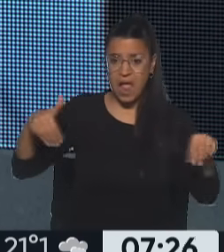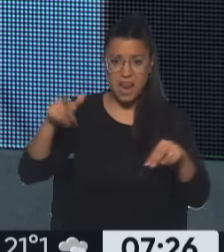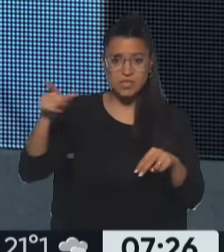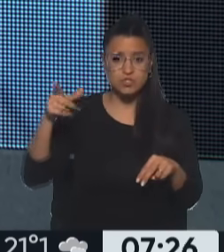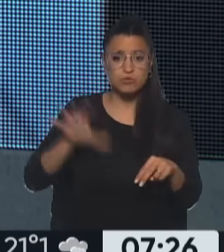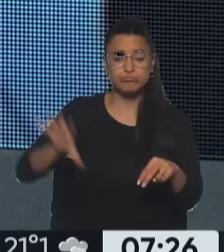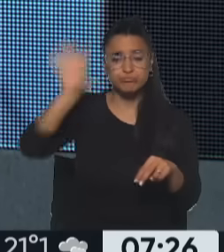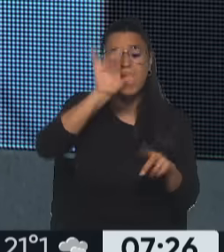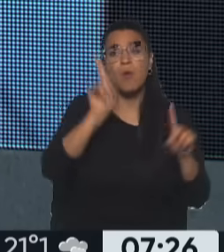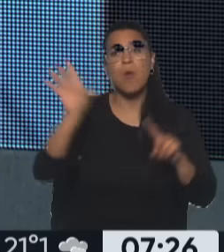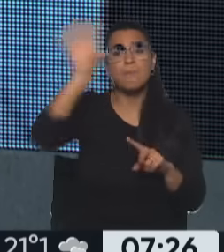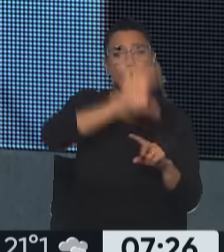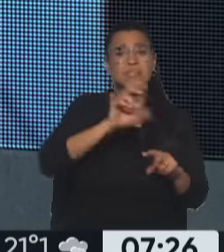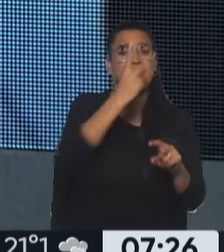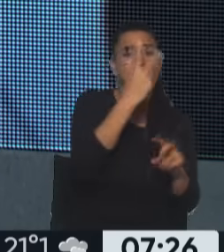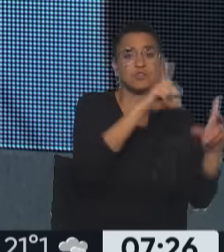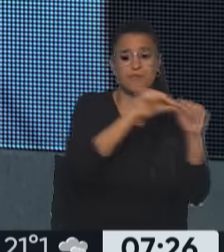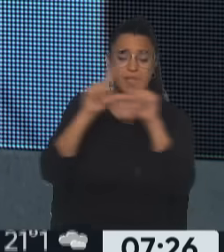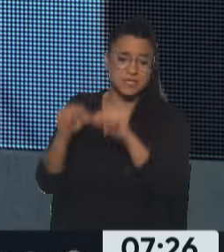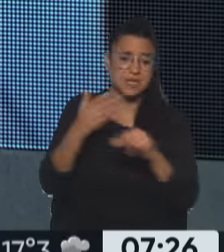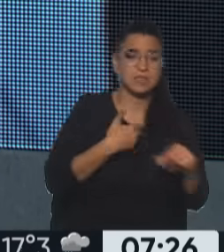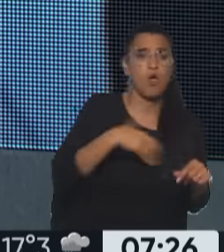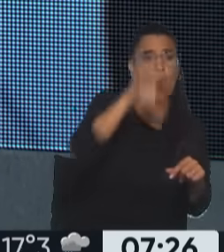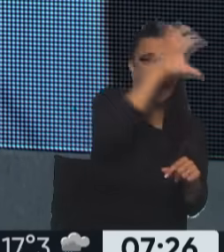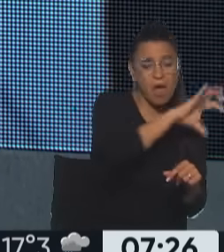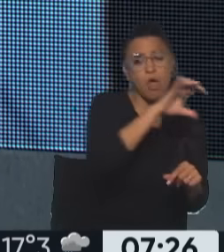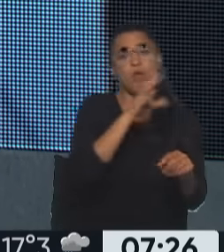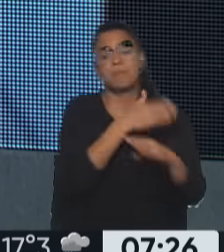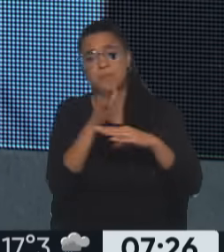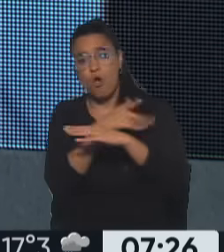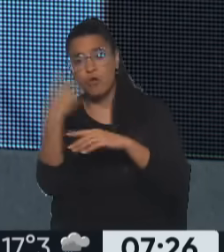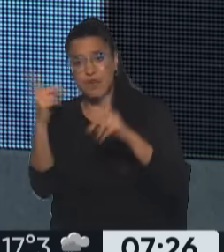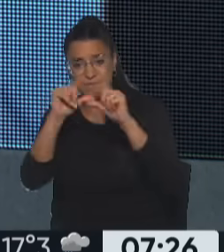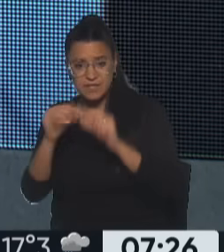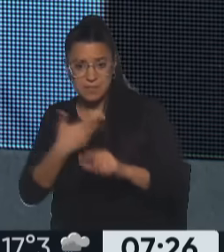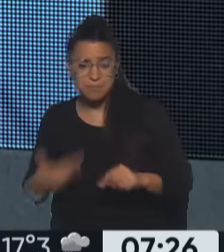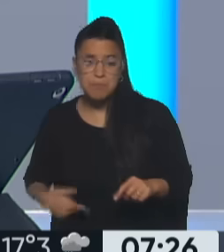generales, es decir, aquellas provincias que desdoblaron sus comicios locales, no estaban sobre el